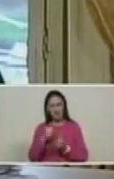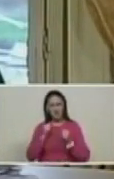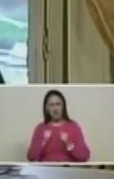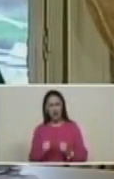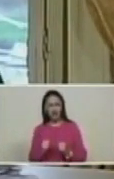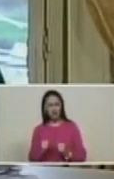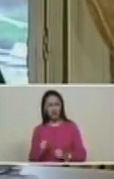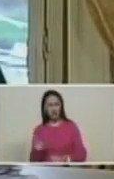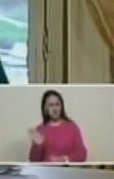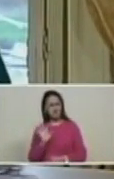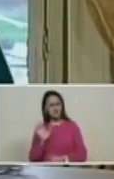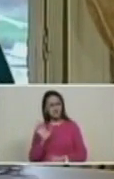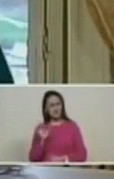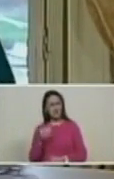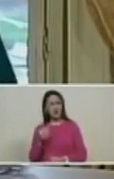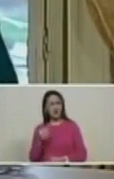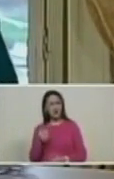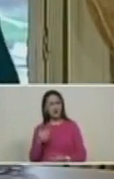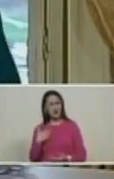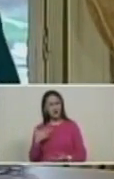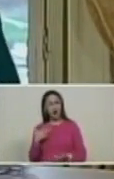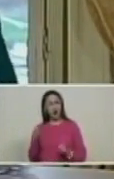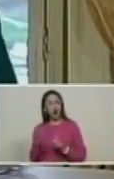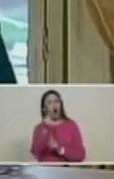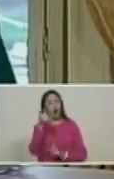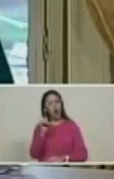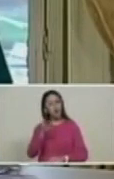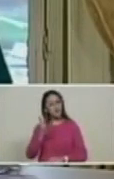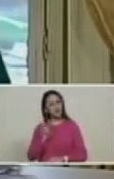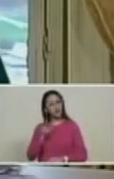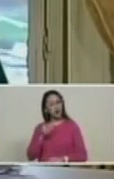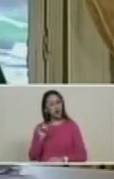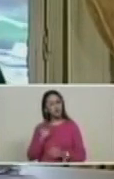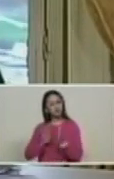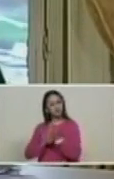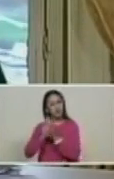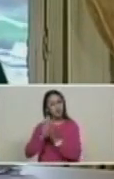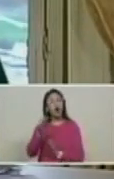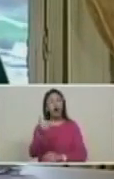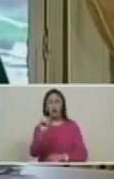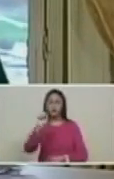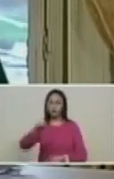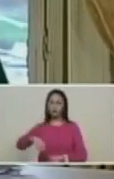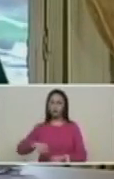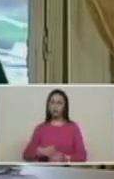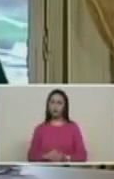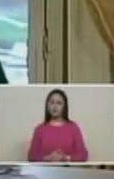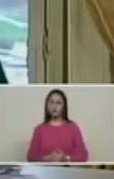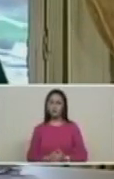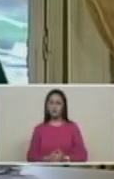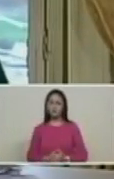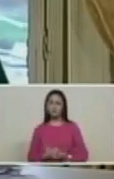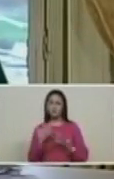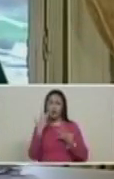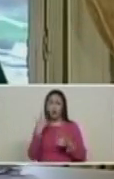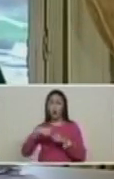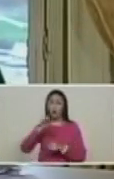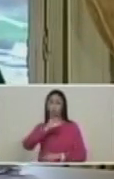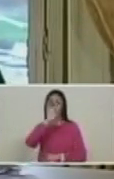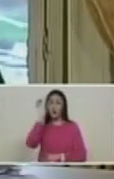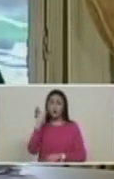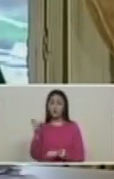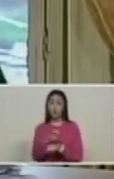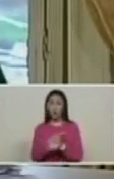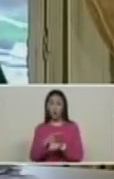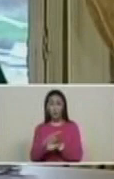yo diría logro humanitario, avance humanitario. Habría que ver los países o los gobiernos